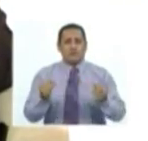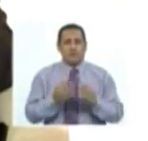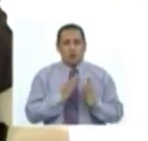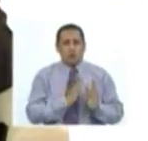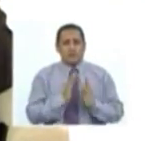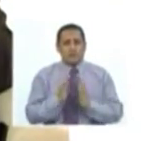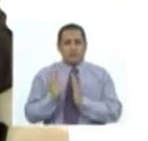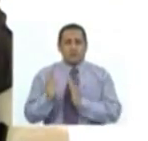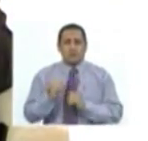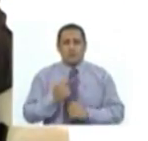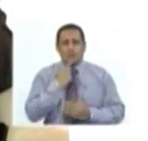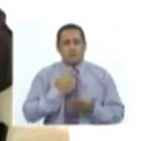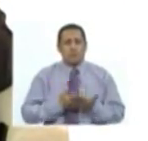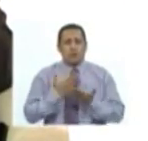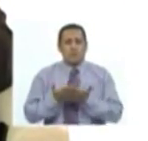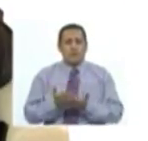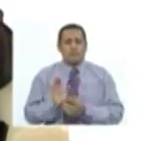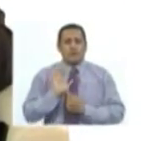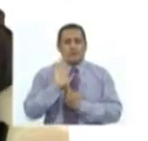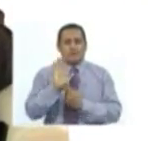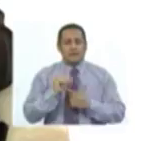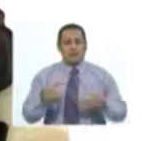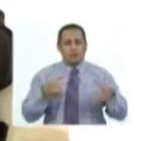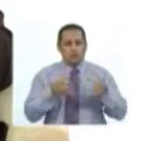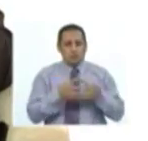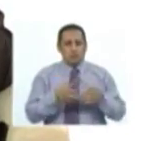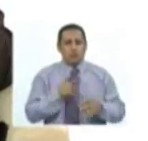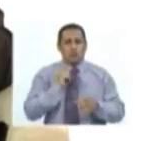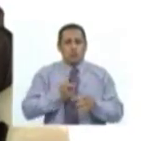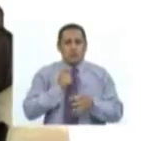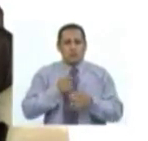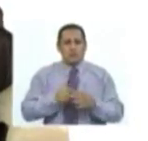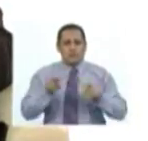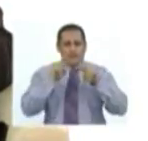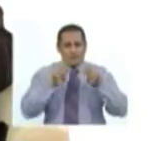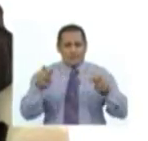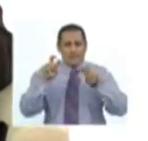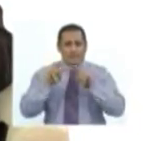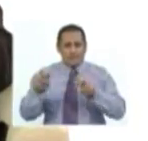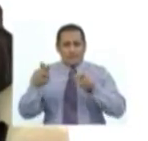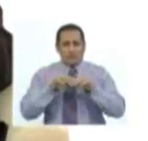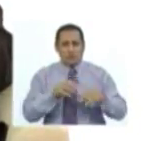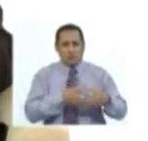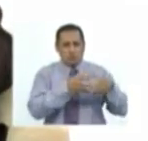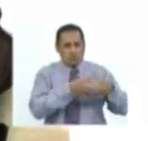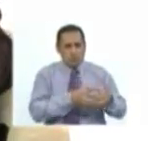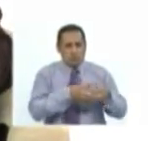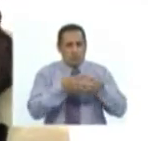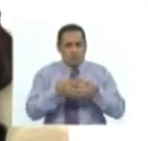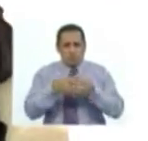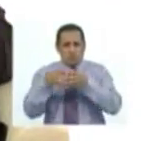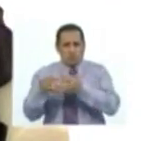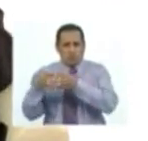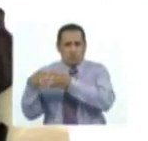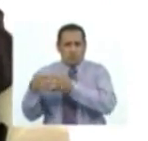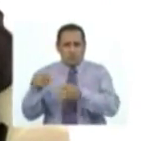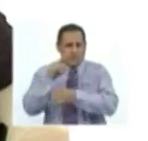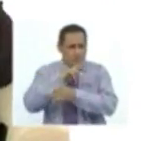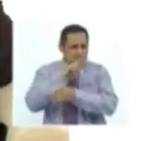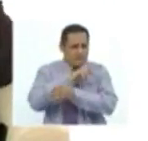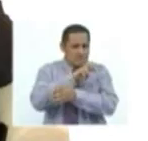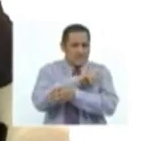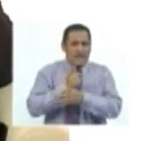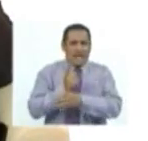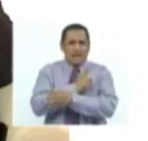ordenamientos establecen que tribunales colegiados revisen a tribunales colegiados o tribunales colegiados revisen a